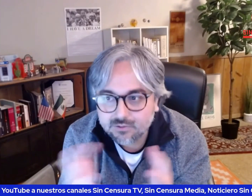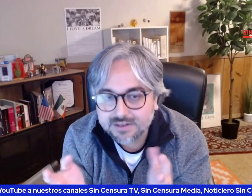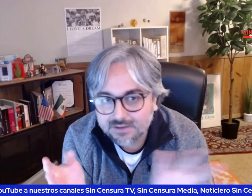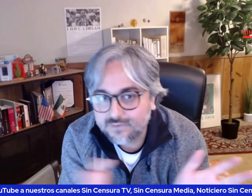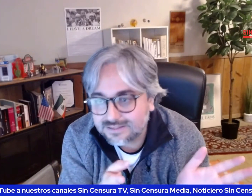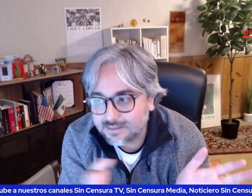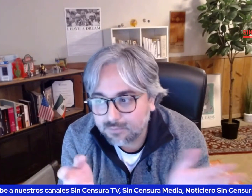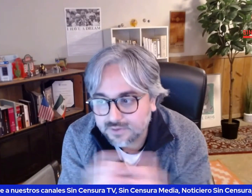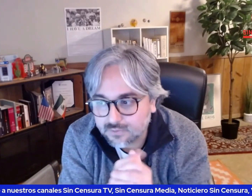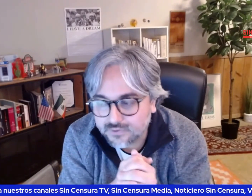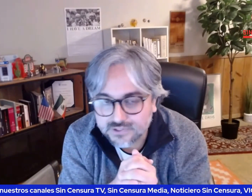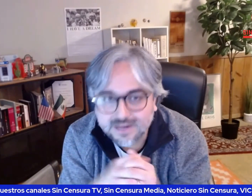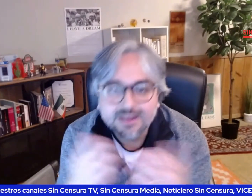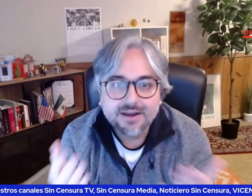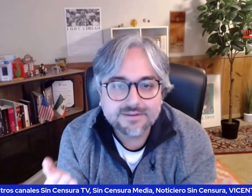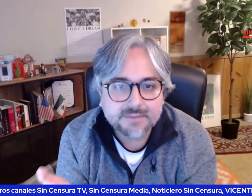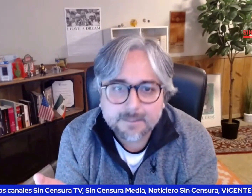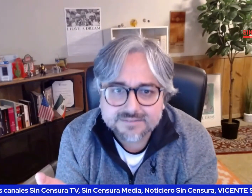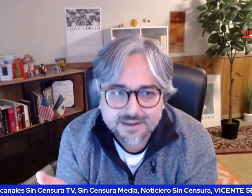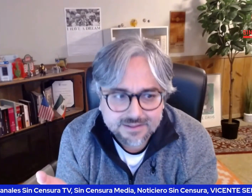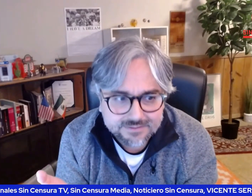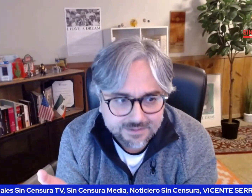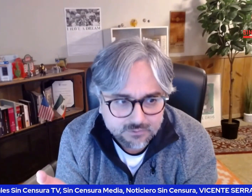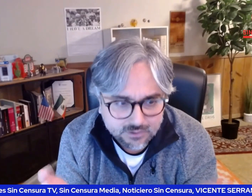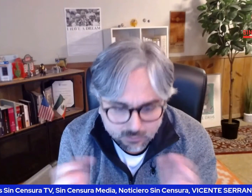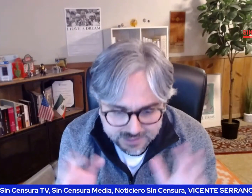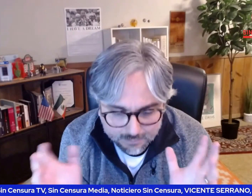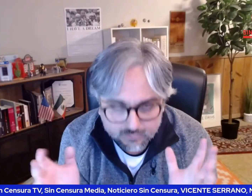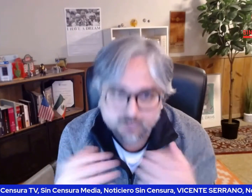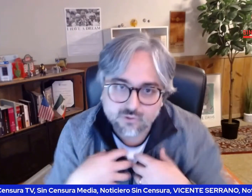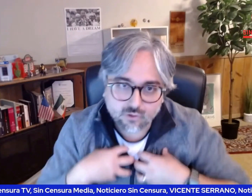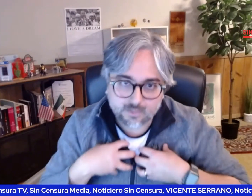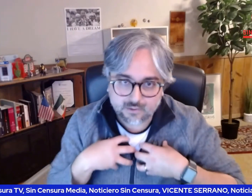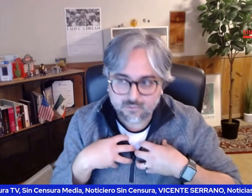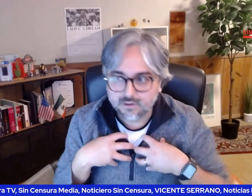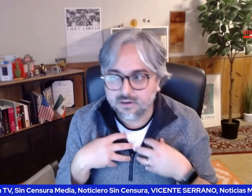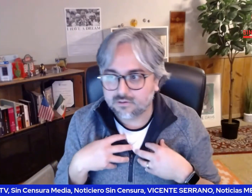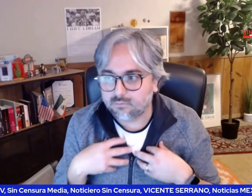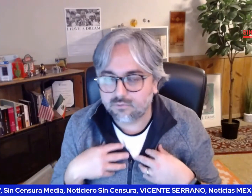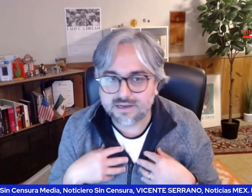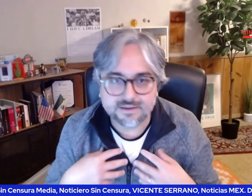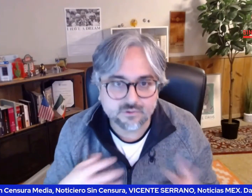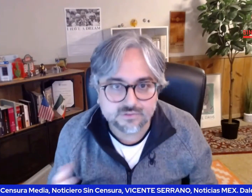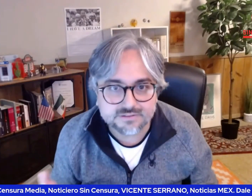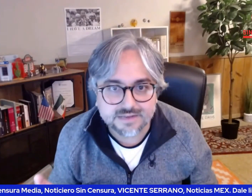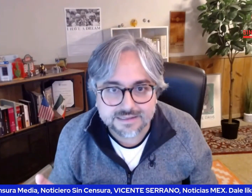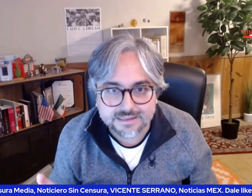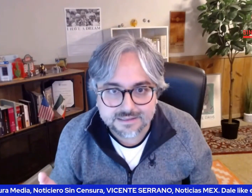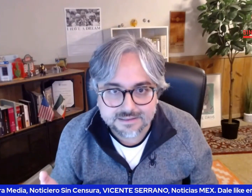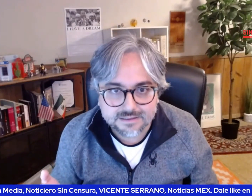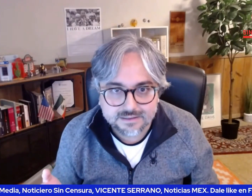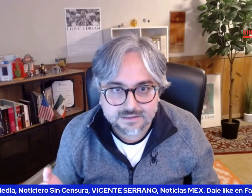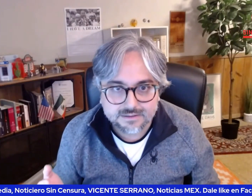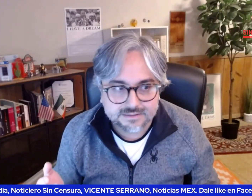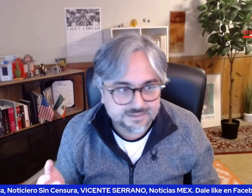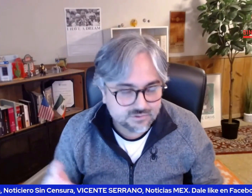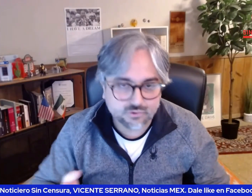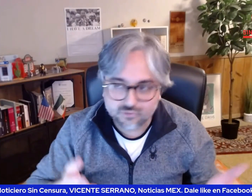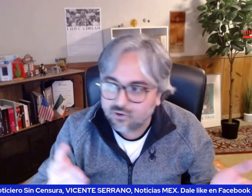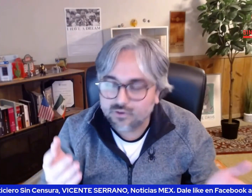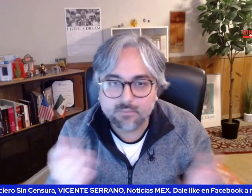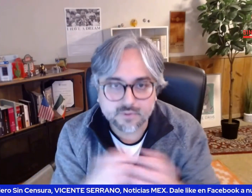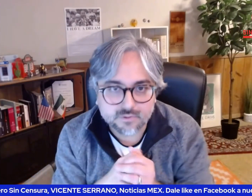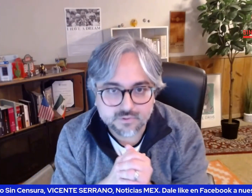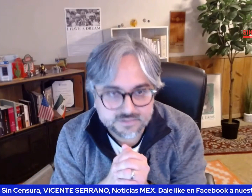Y eso es lo que le falta al Poder Judicial. La semana pasada le decíamos que lo veíamos, bueno, yo lo veo como un callejón sin salida. Esta